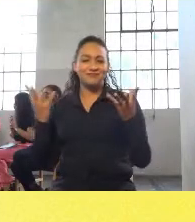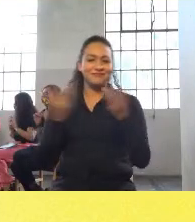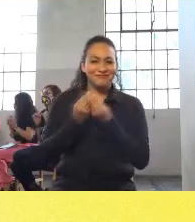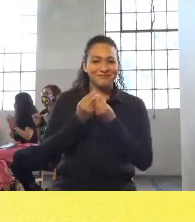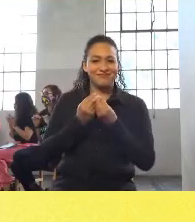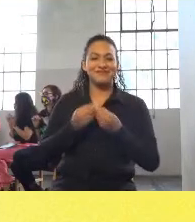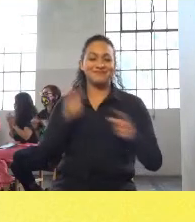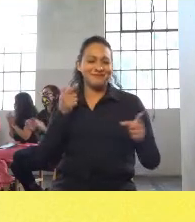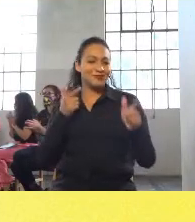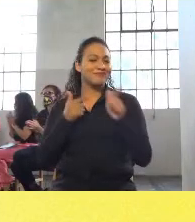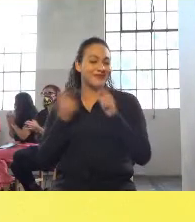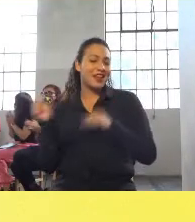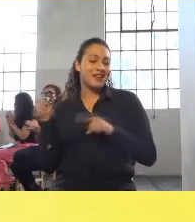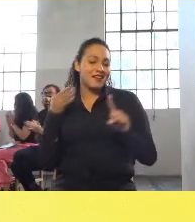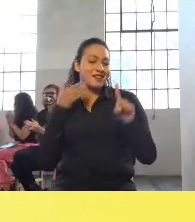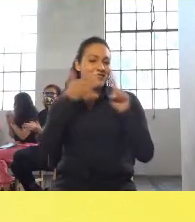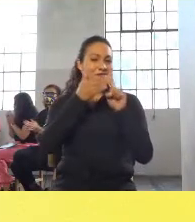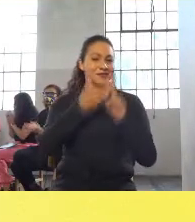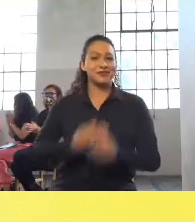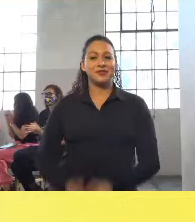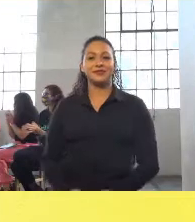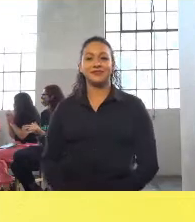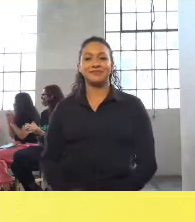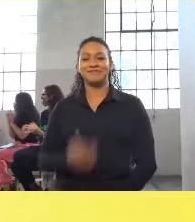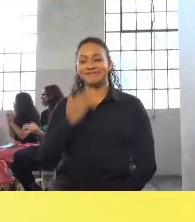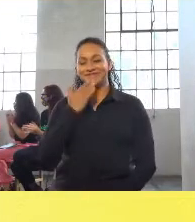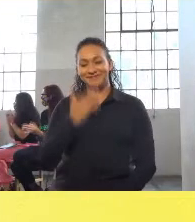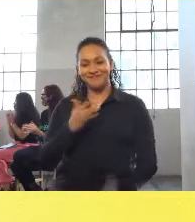Con Elsa. Elsa Oviedo.